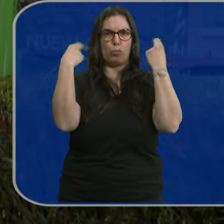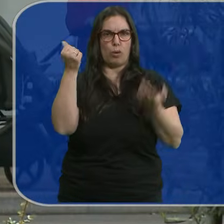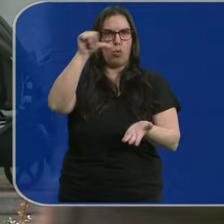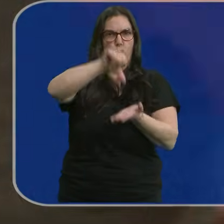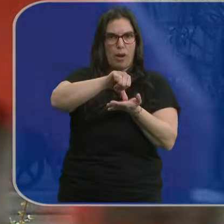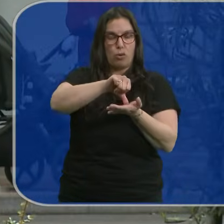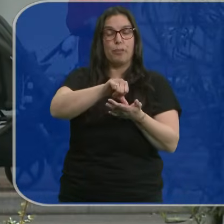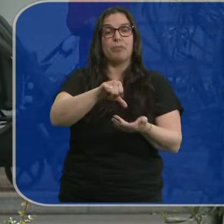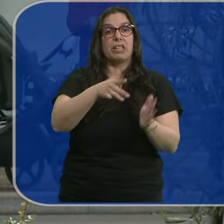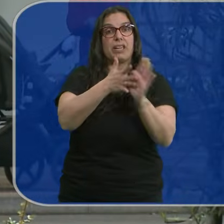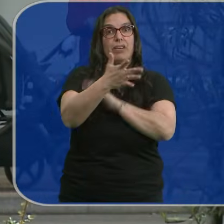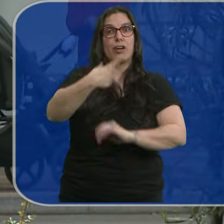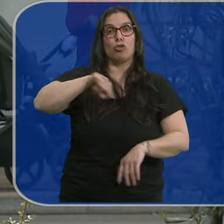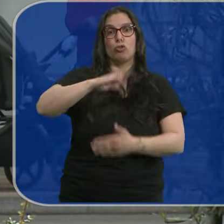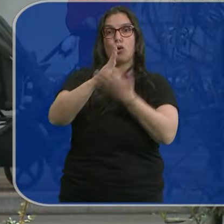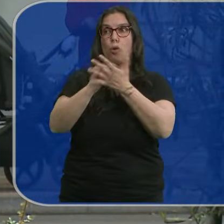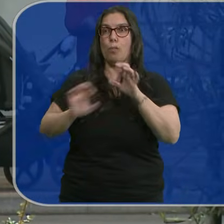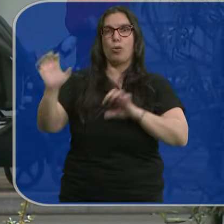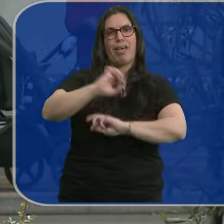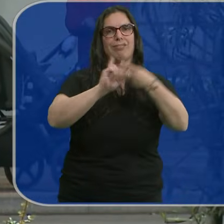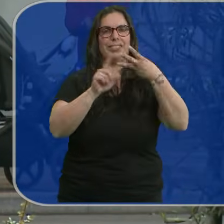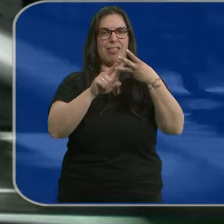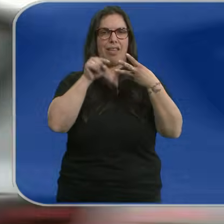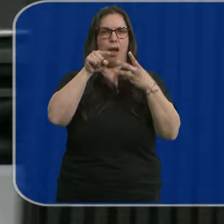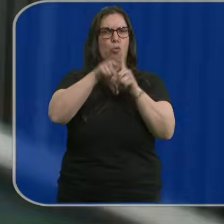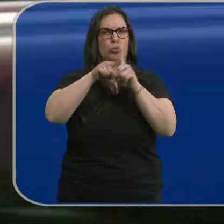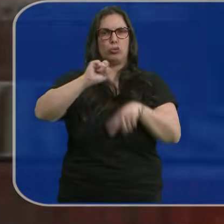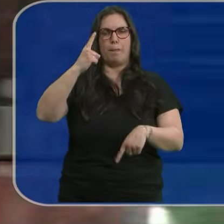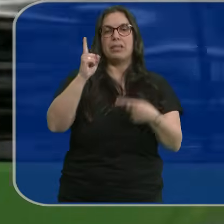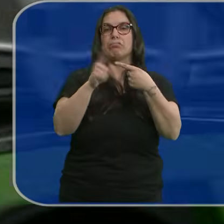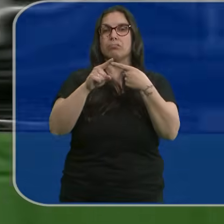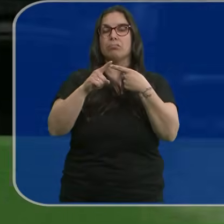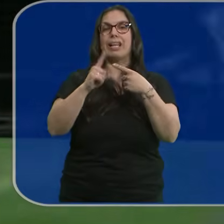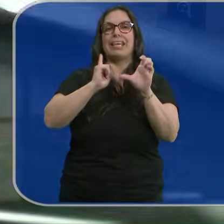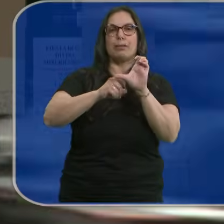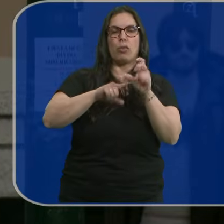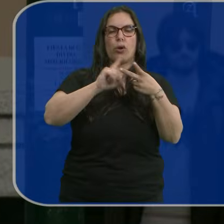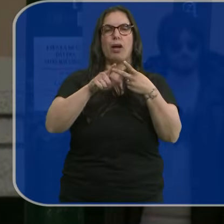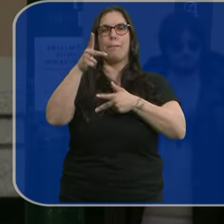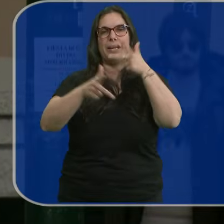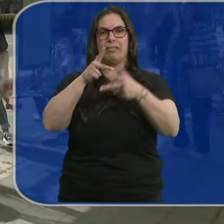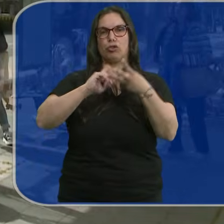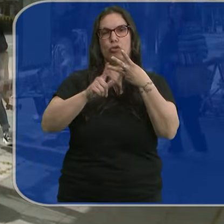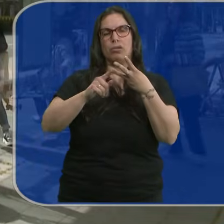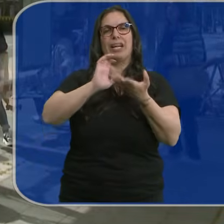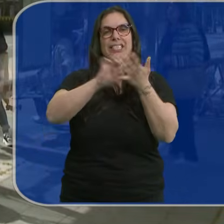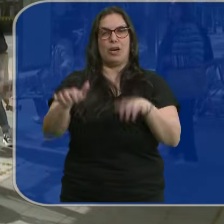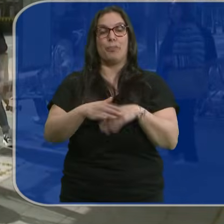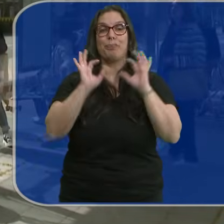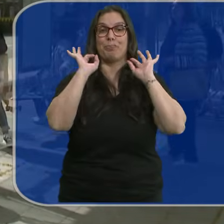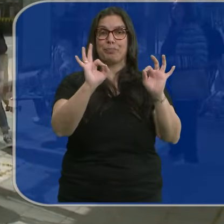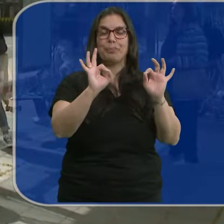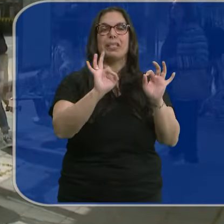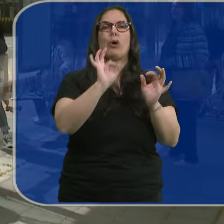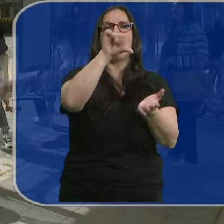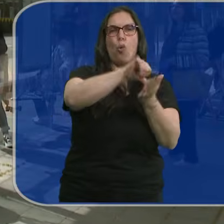público urbano, en que nos convierte en la tercera comunidad autónoma, en este sentido, tan solo por debajo de Extremadura y del País Vasco. Esto en cuanto al transporte